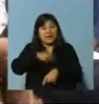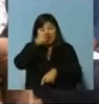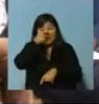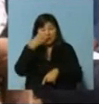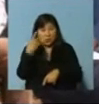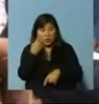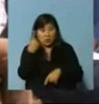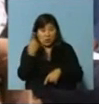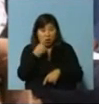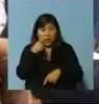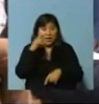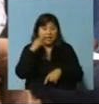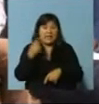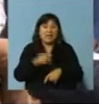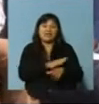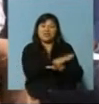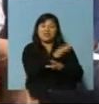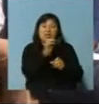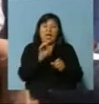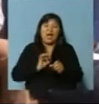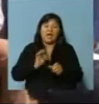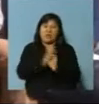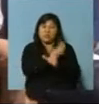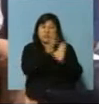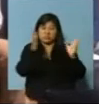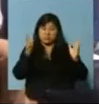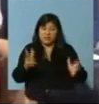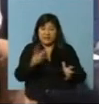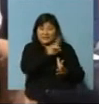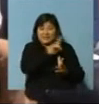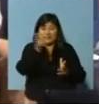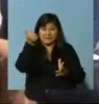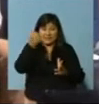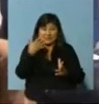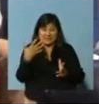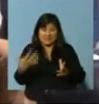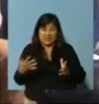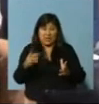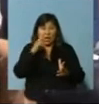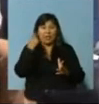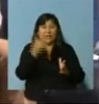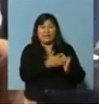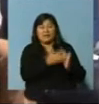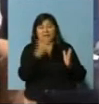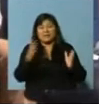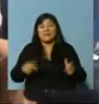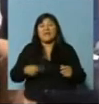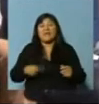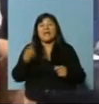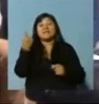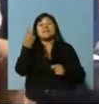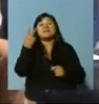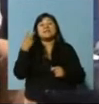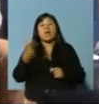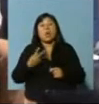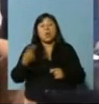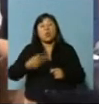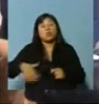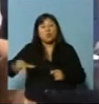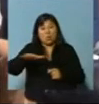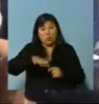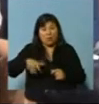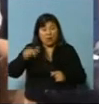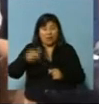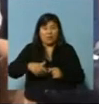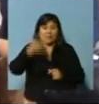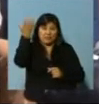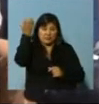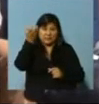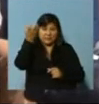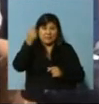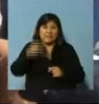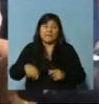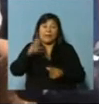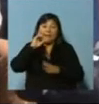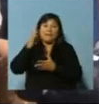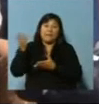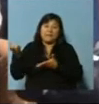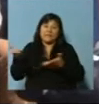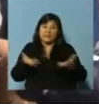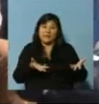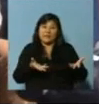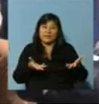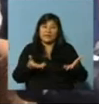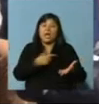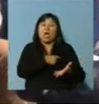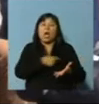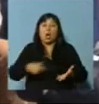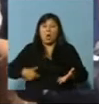horas del día, los 365 días del año, en este segundo pueblo solar en La Ciénaga. Escucharemos a continuación